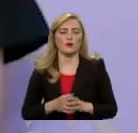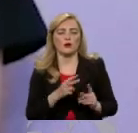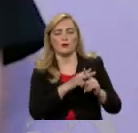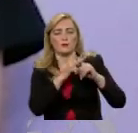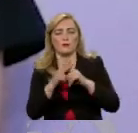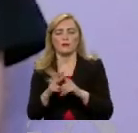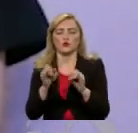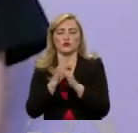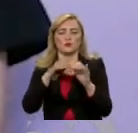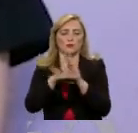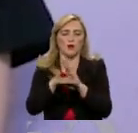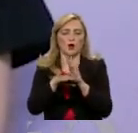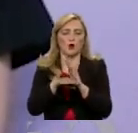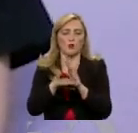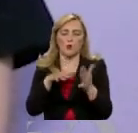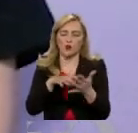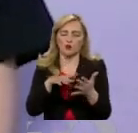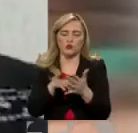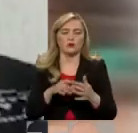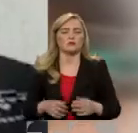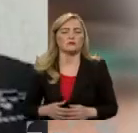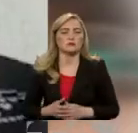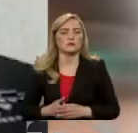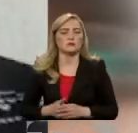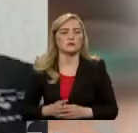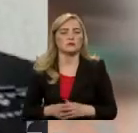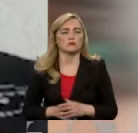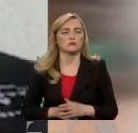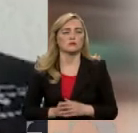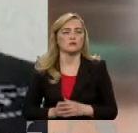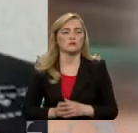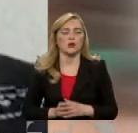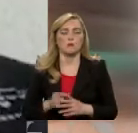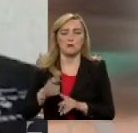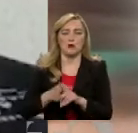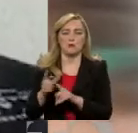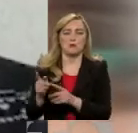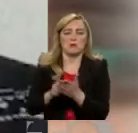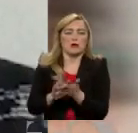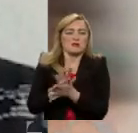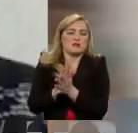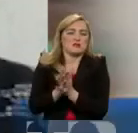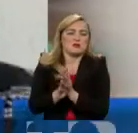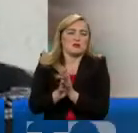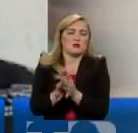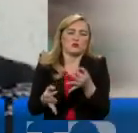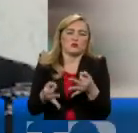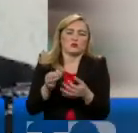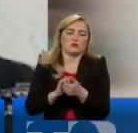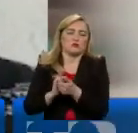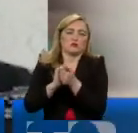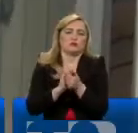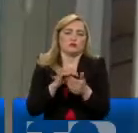préstamos de entidades bancarias para financiar nuestros estudios. Y sin un estipendio. Solicito justicia y solidaridad para concluir